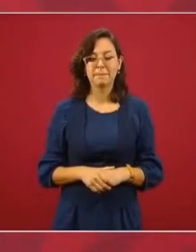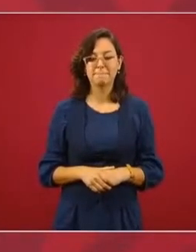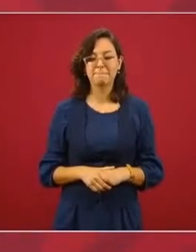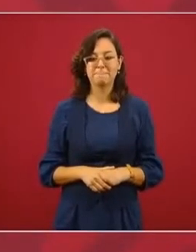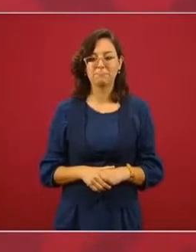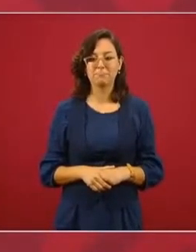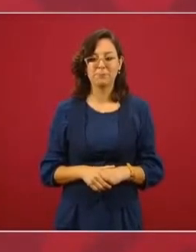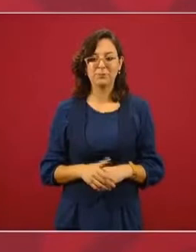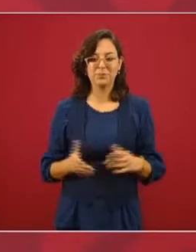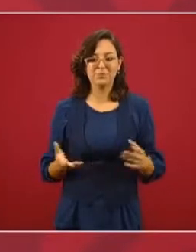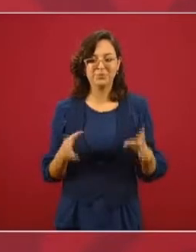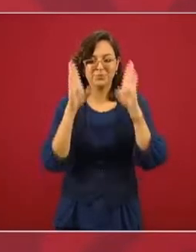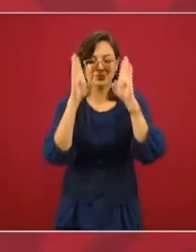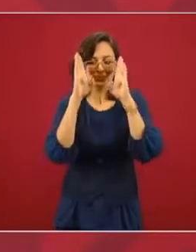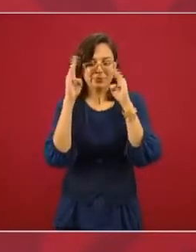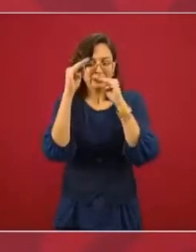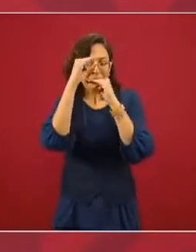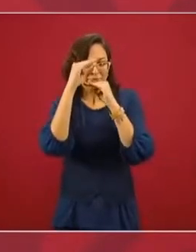de un conservadurismo